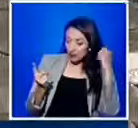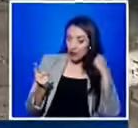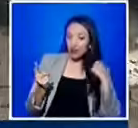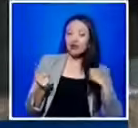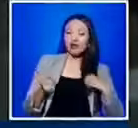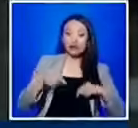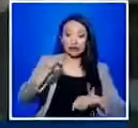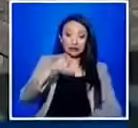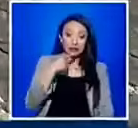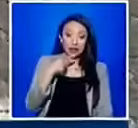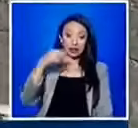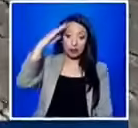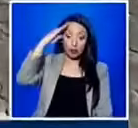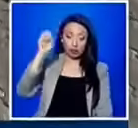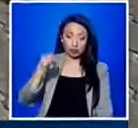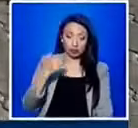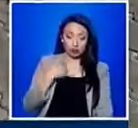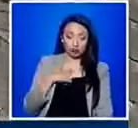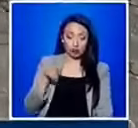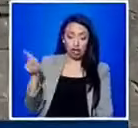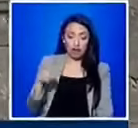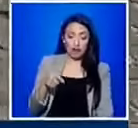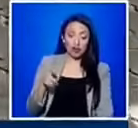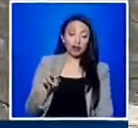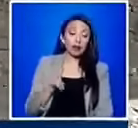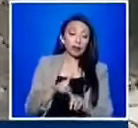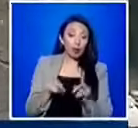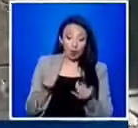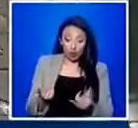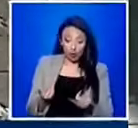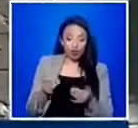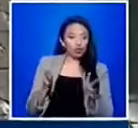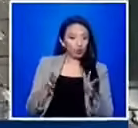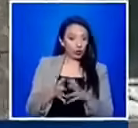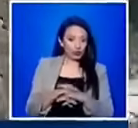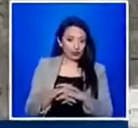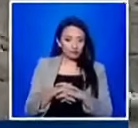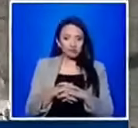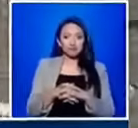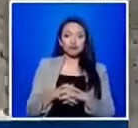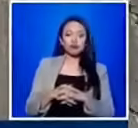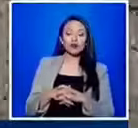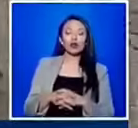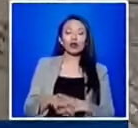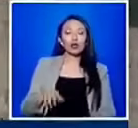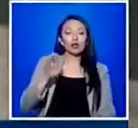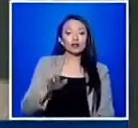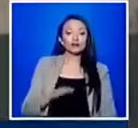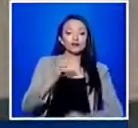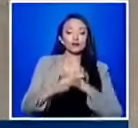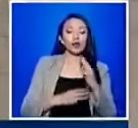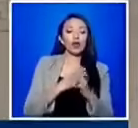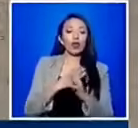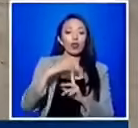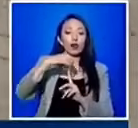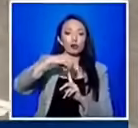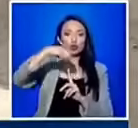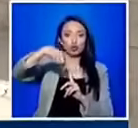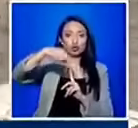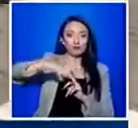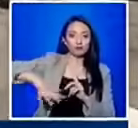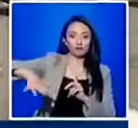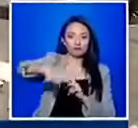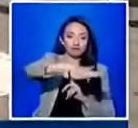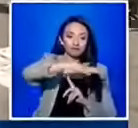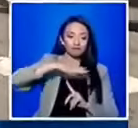si viene la policía acá en los exteriores de la unidad educativa Equinoccio de San Antonio, pero pues a esta hora de la